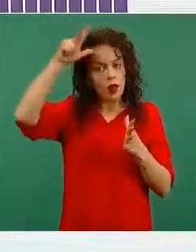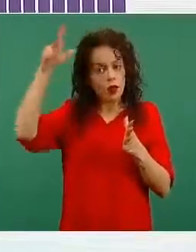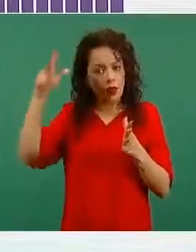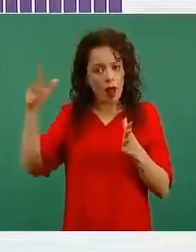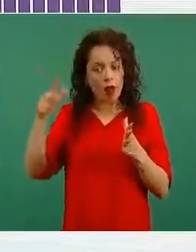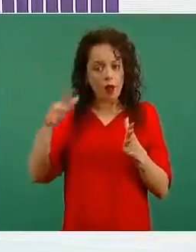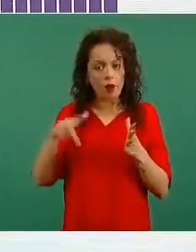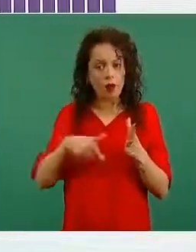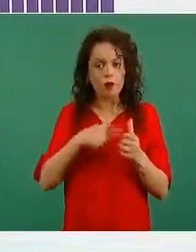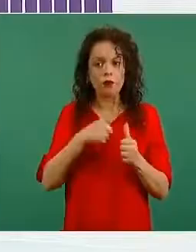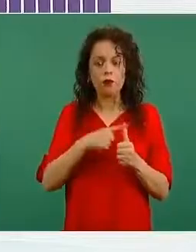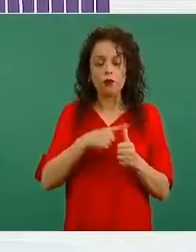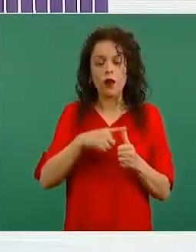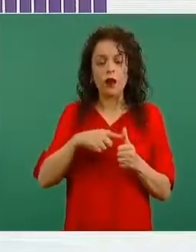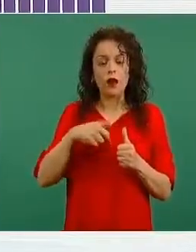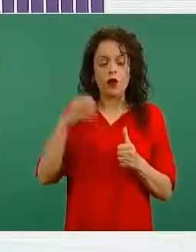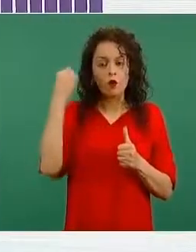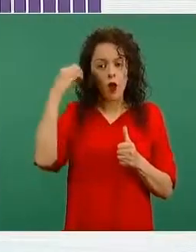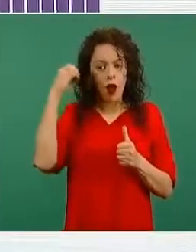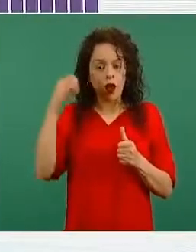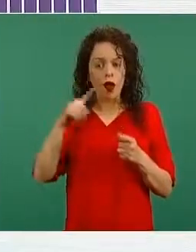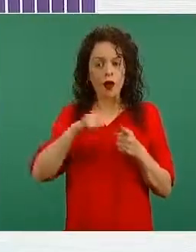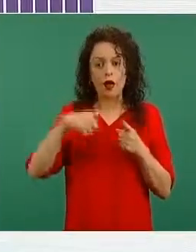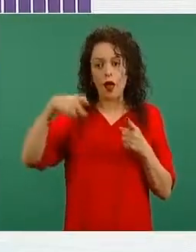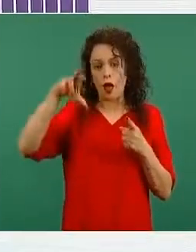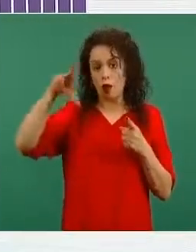Oaxaca, Quintana Roo,